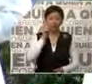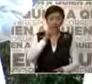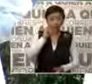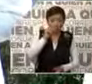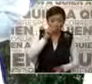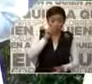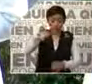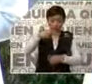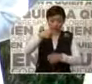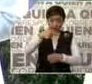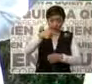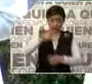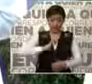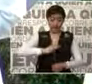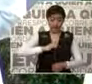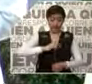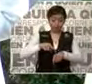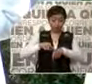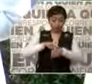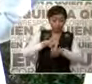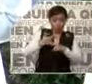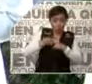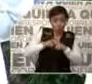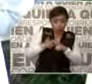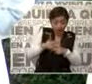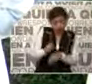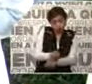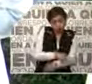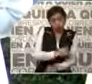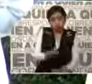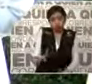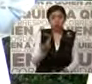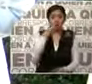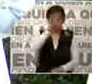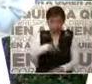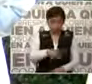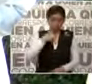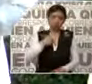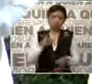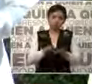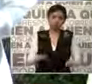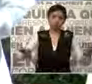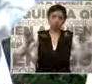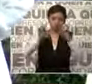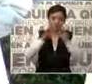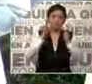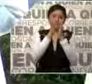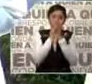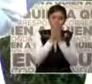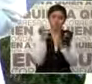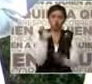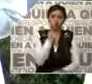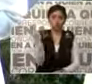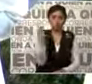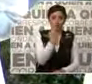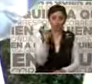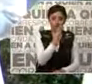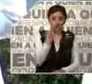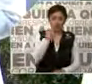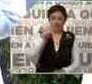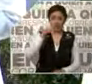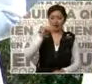a mis huesos. Entonces, para mí es muy importante que me apoyen para que me hagan ese estudio del gamagrama